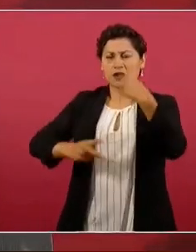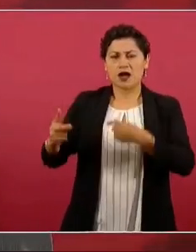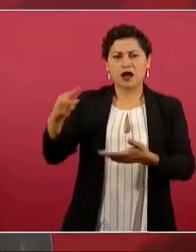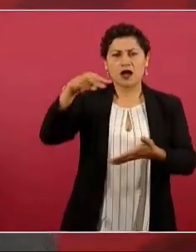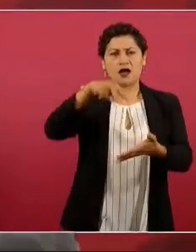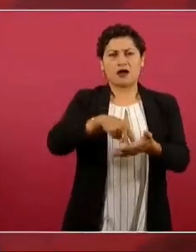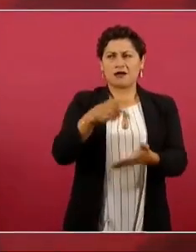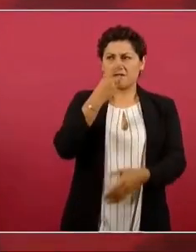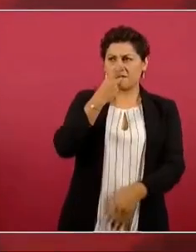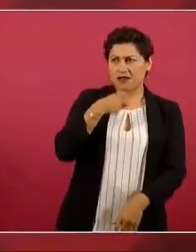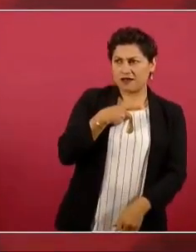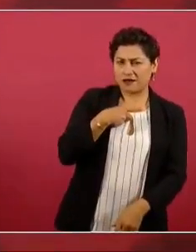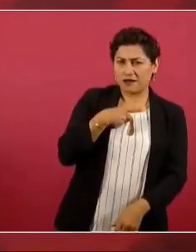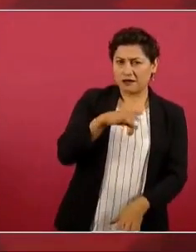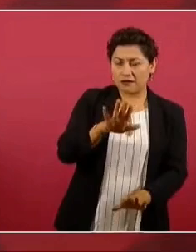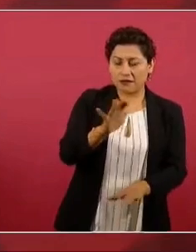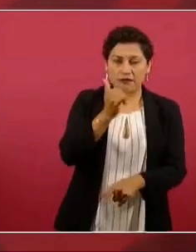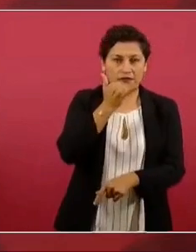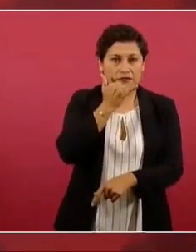yo hubiese